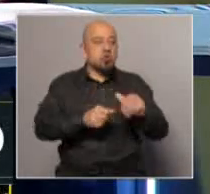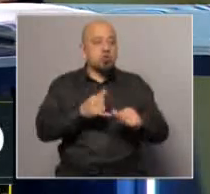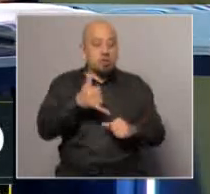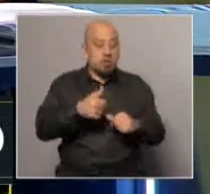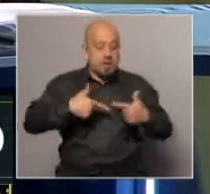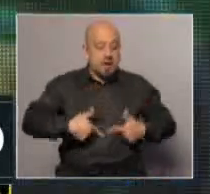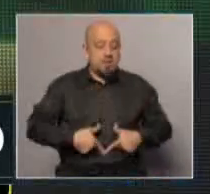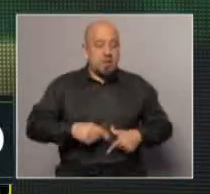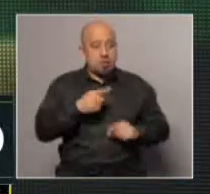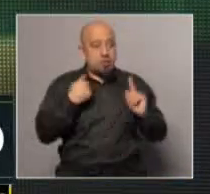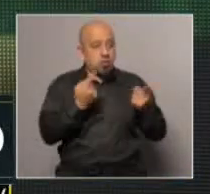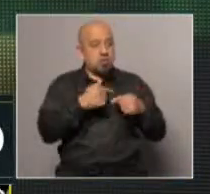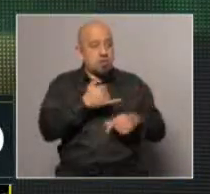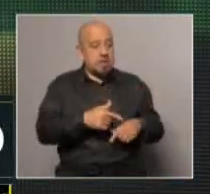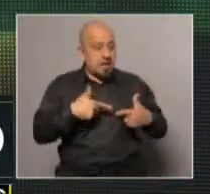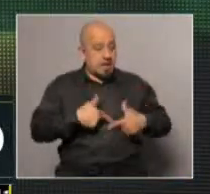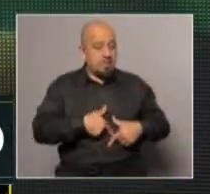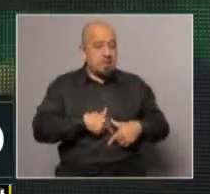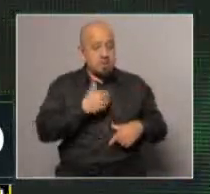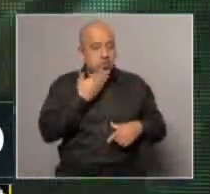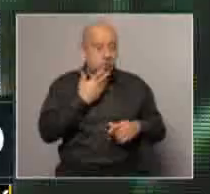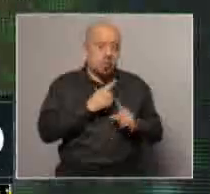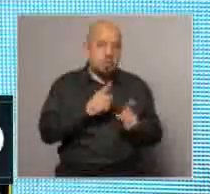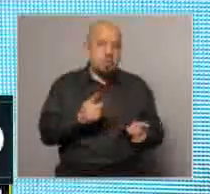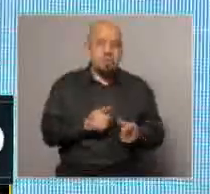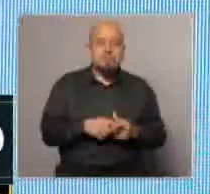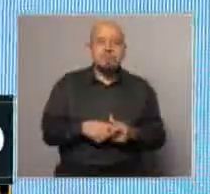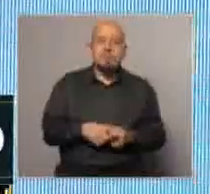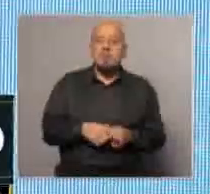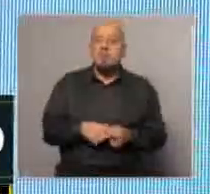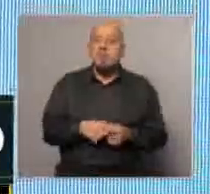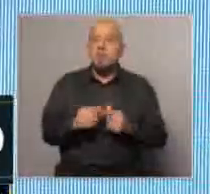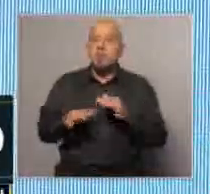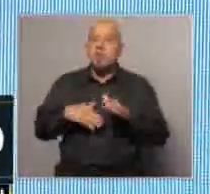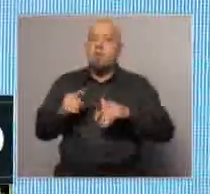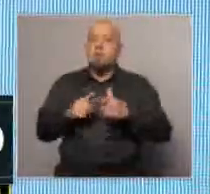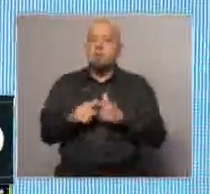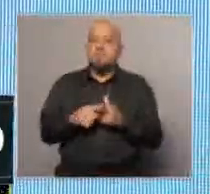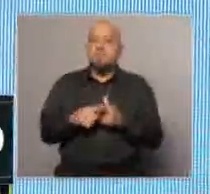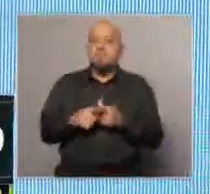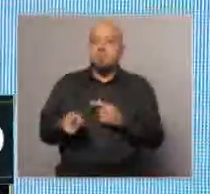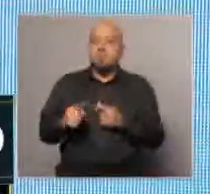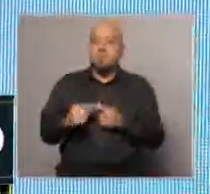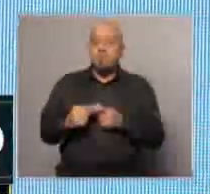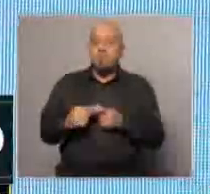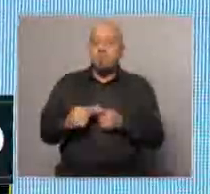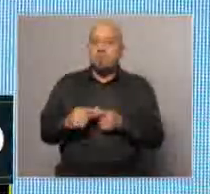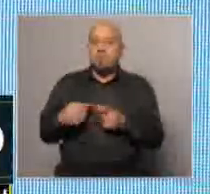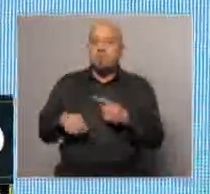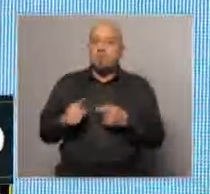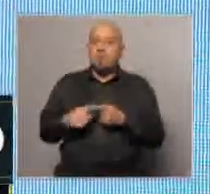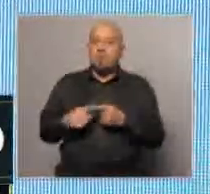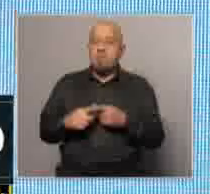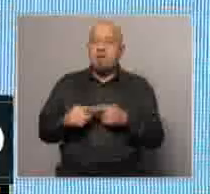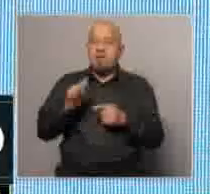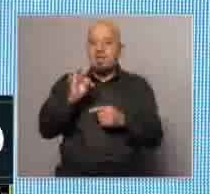parece que... Bien, no, Daniel, te quería preguntar sobre un señalamiento que suelen hacer los consumidores habituales de marihuana que está relacionado con el bajo contenido